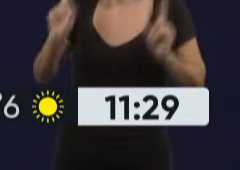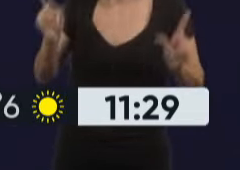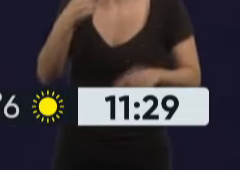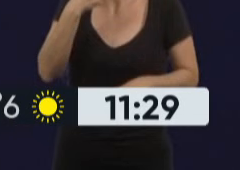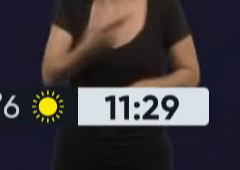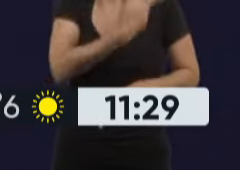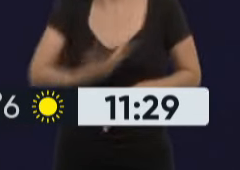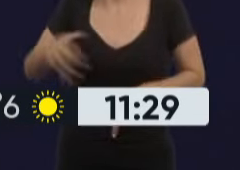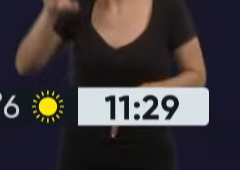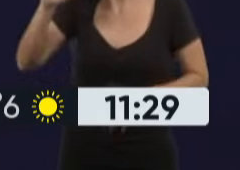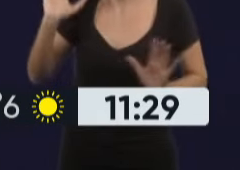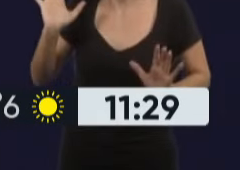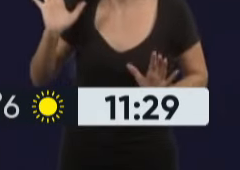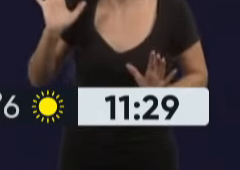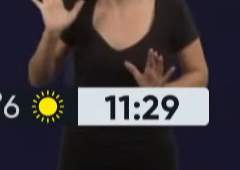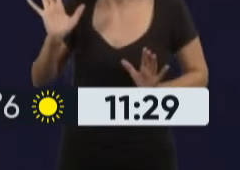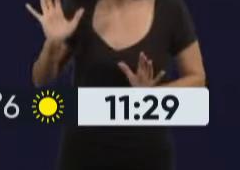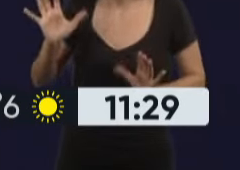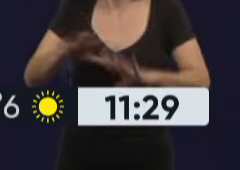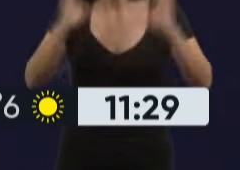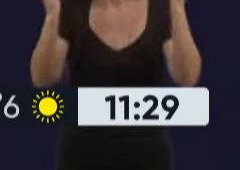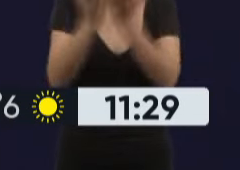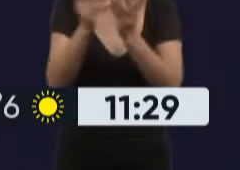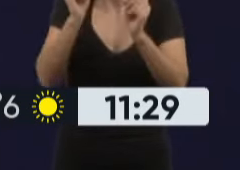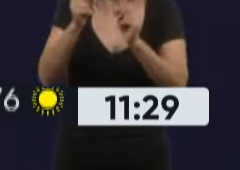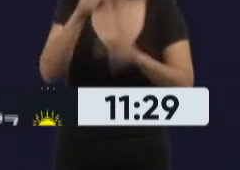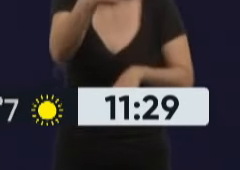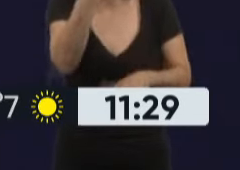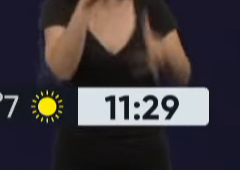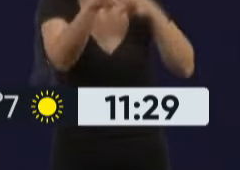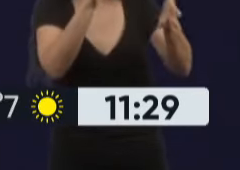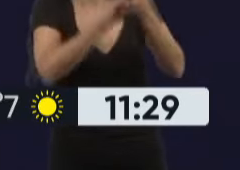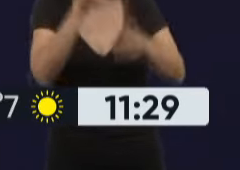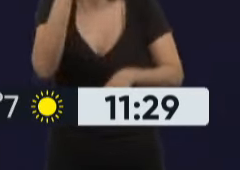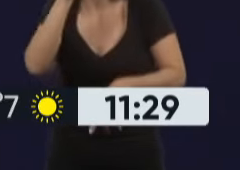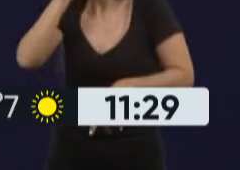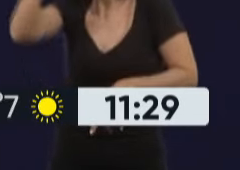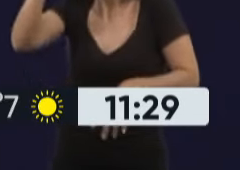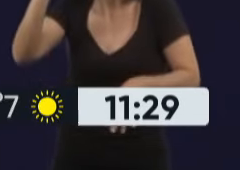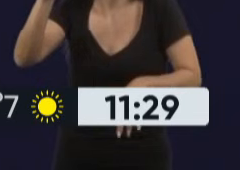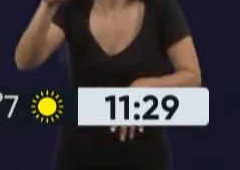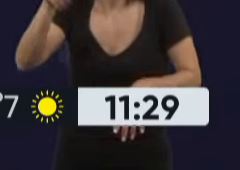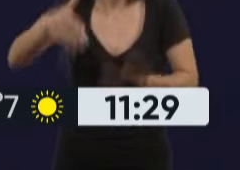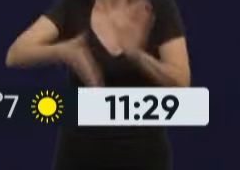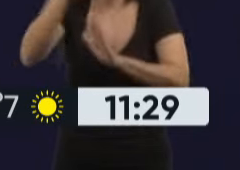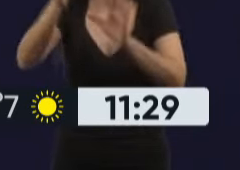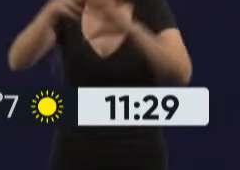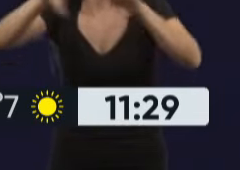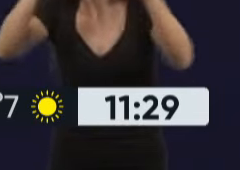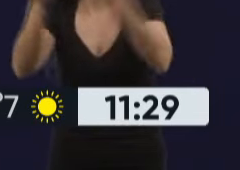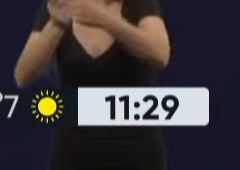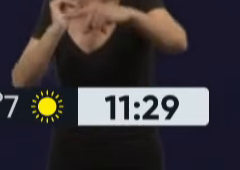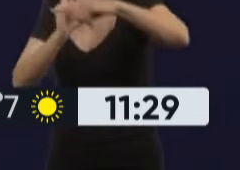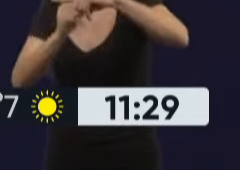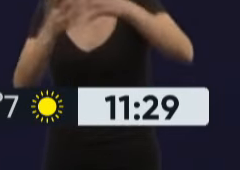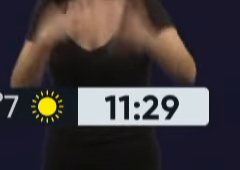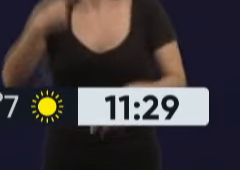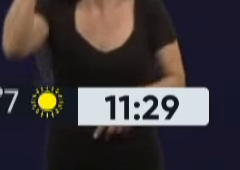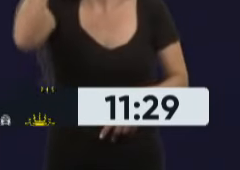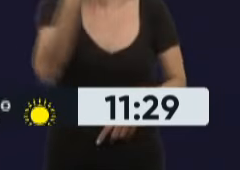implica que es todo una ventaja para esa provincia que me estás mencionando eh suponer que una provincia que tiene super